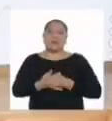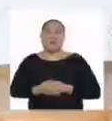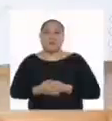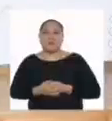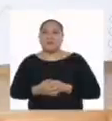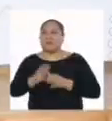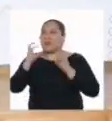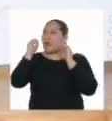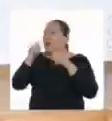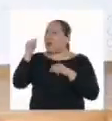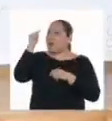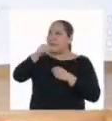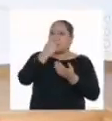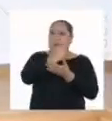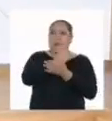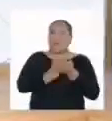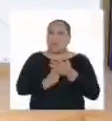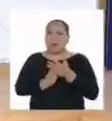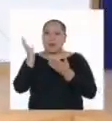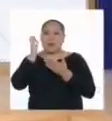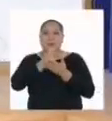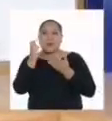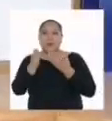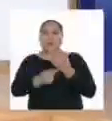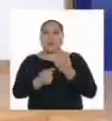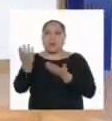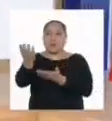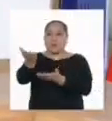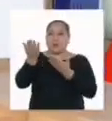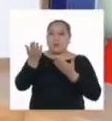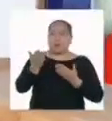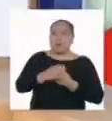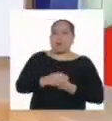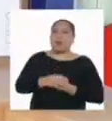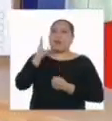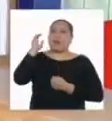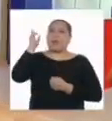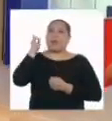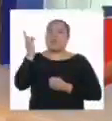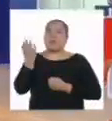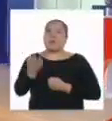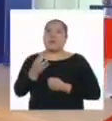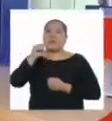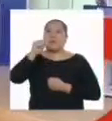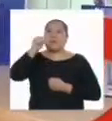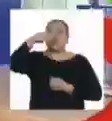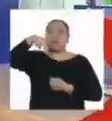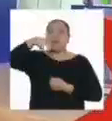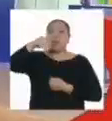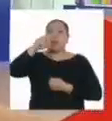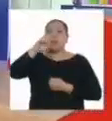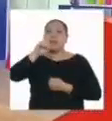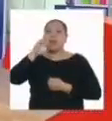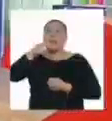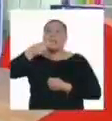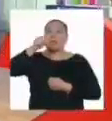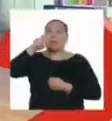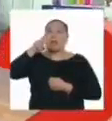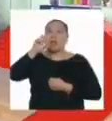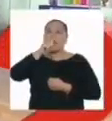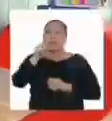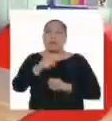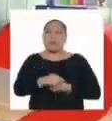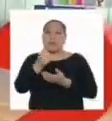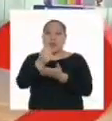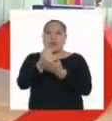programa. Bueno, para esta parte del programa vamos a darle la bienvenida a la profesora Sandra Chávez, que nos ayudó en